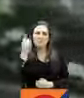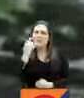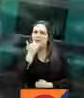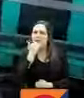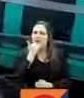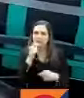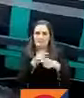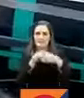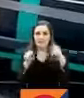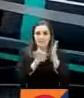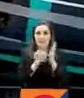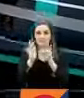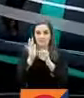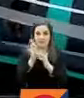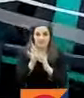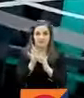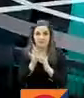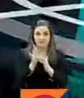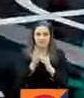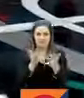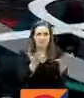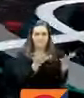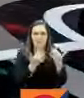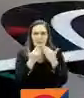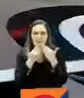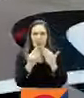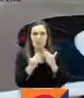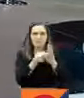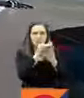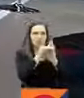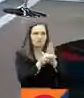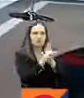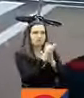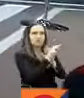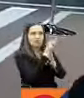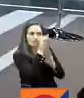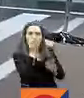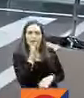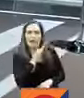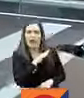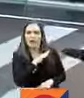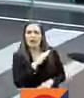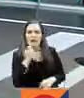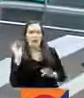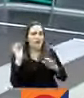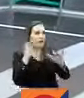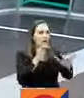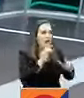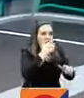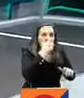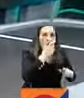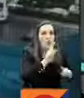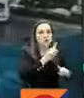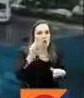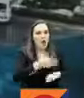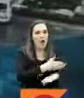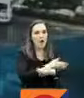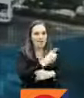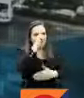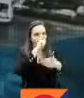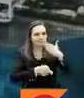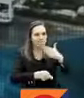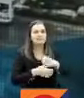y también conocer las diferentes medidas de las autoridades locales para evitar las aglomeraciones. Es